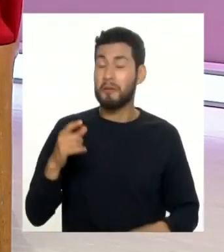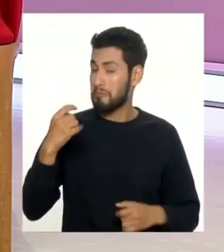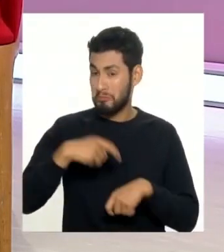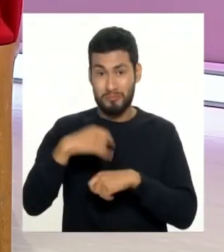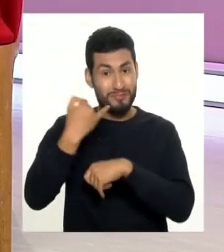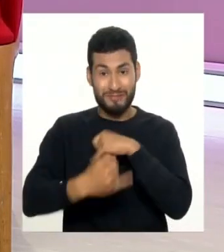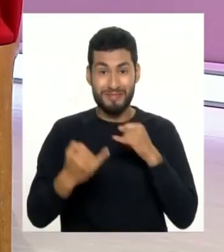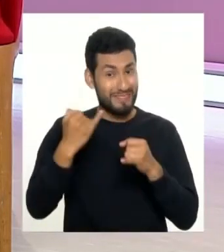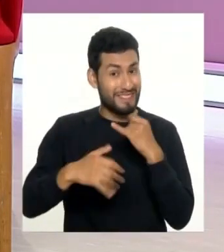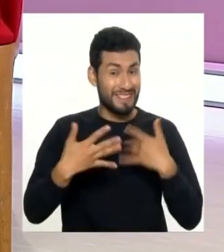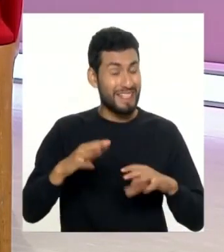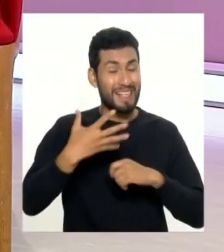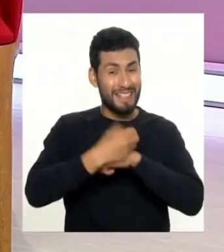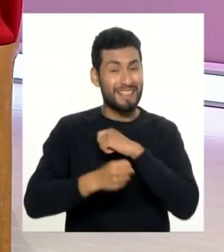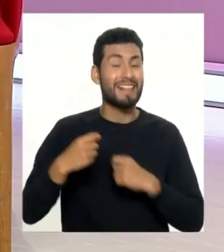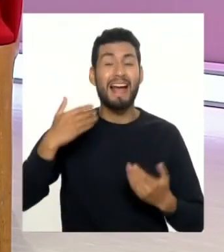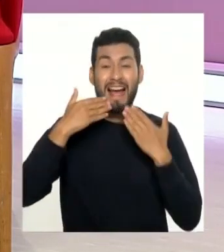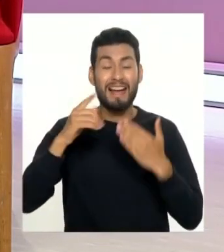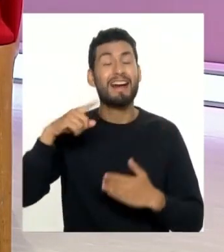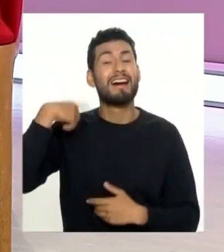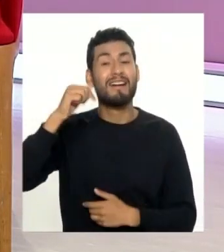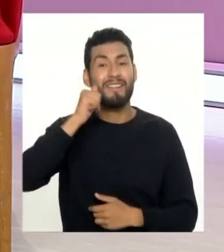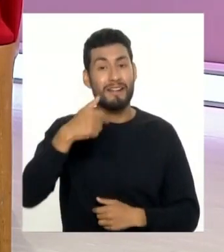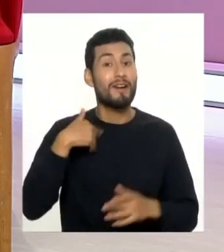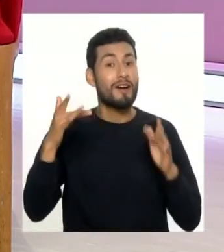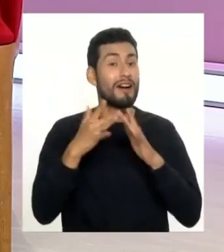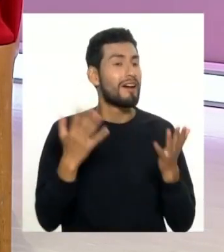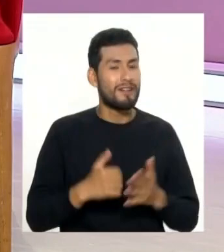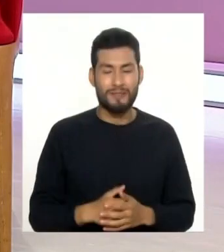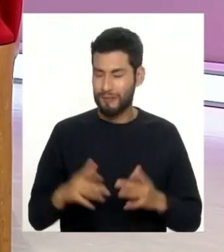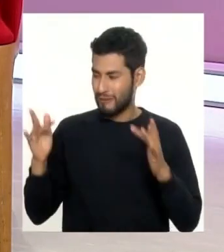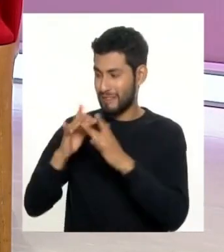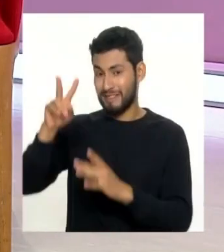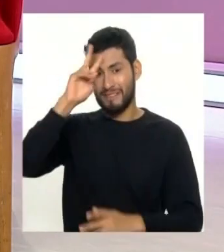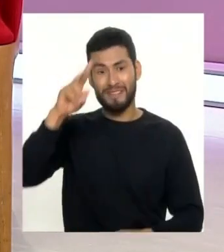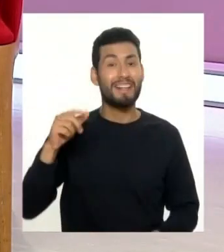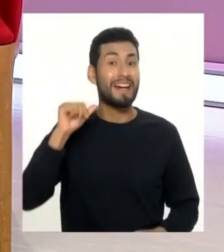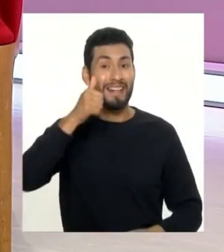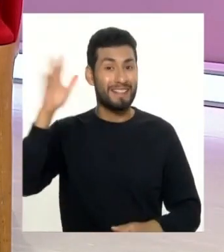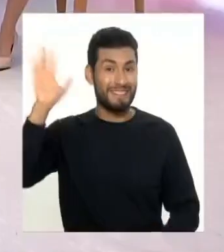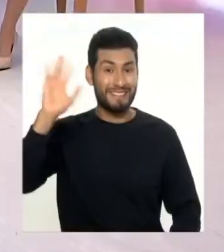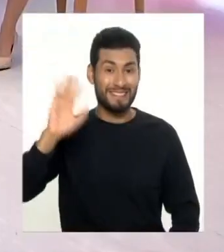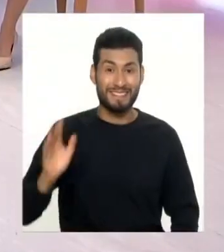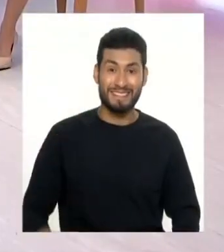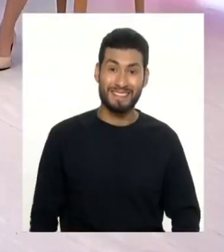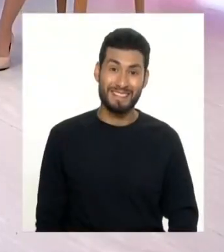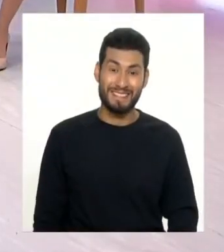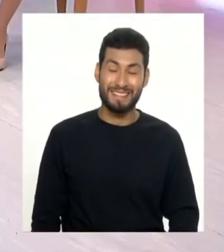Simplemente gracias y hasta mañana y nos conectamos con... Conecta Perú. Hasta mañana.